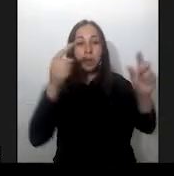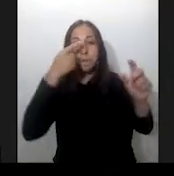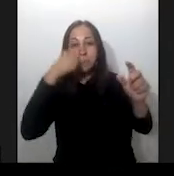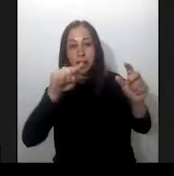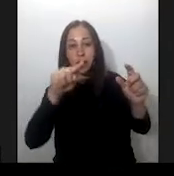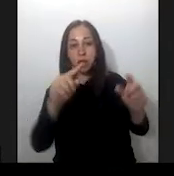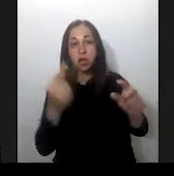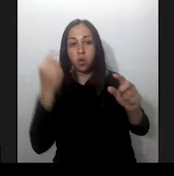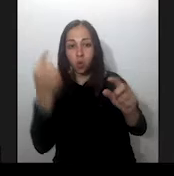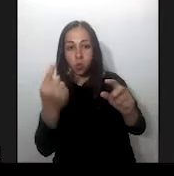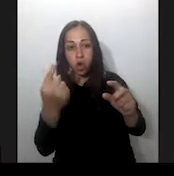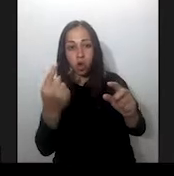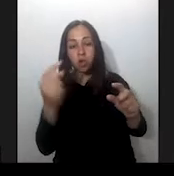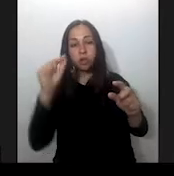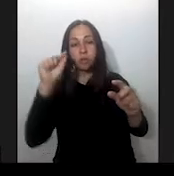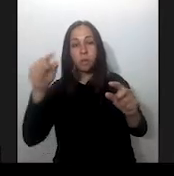1,